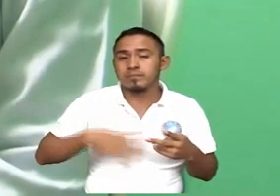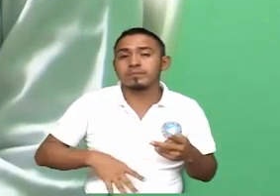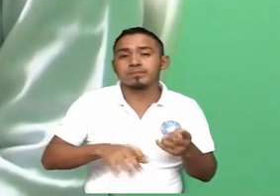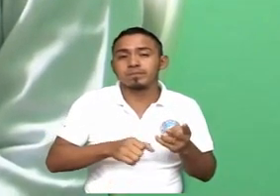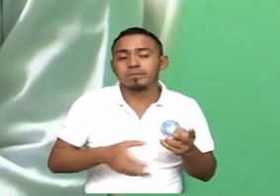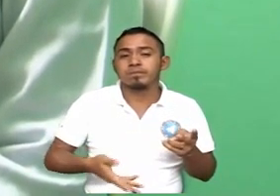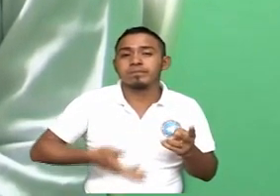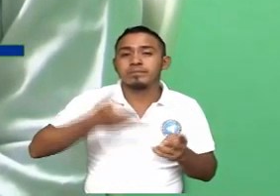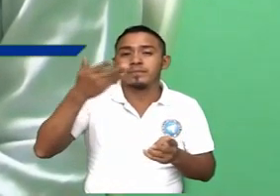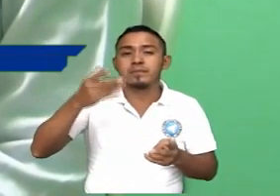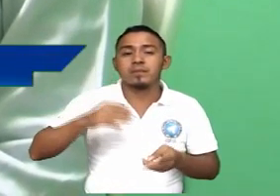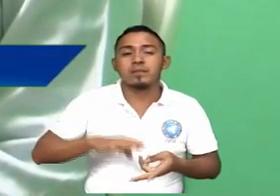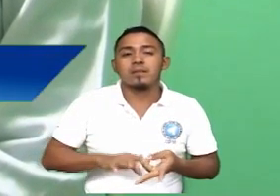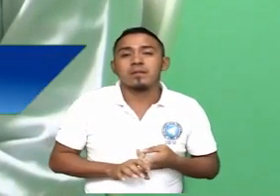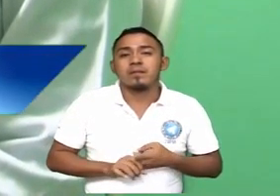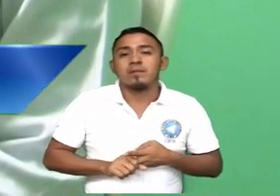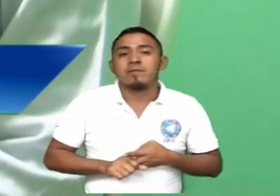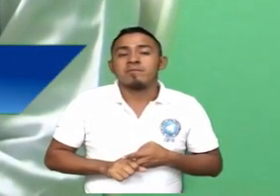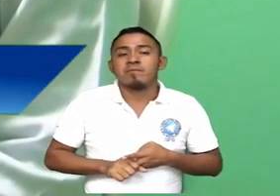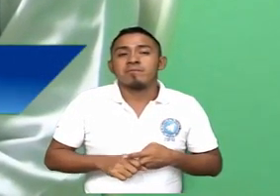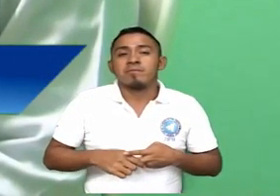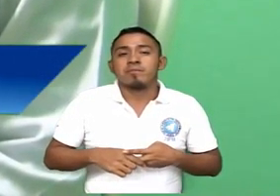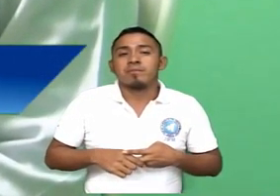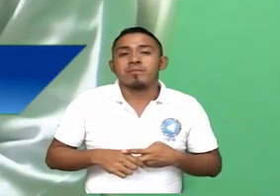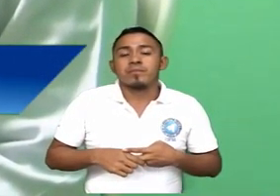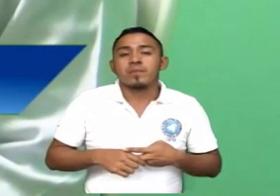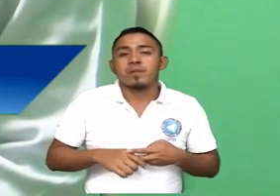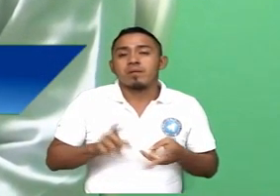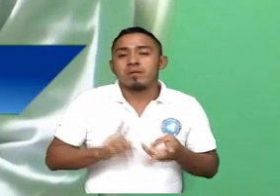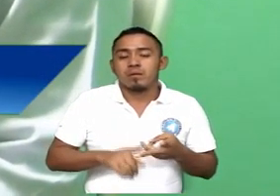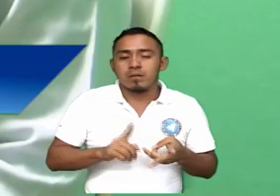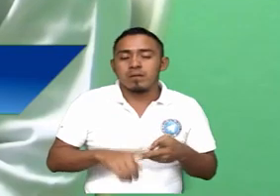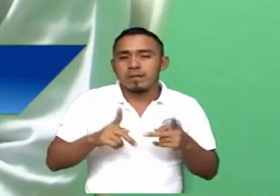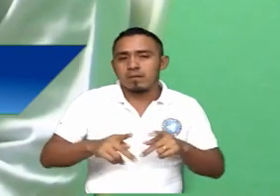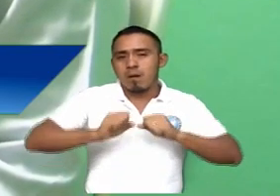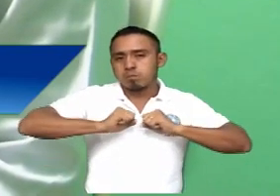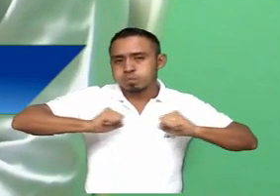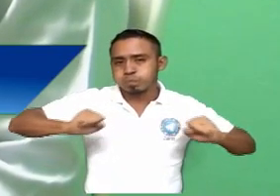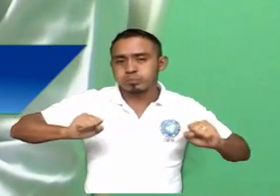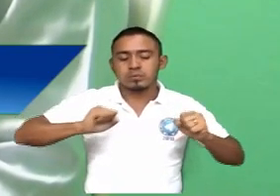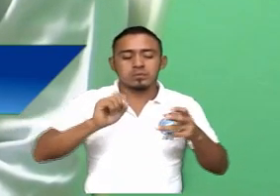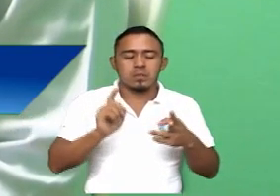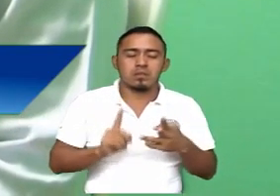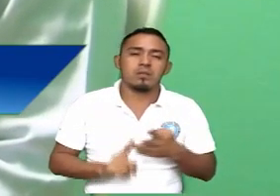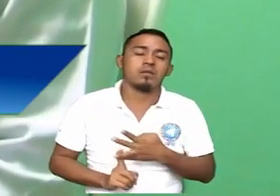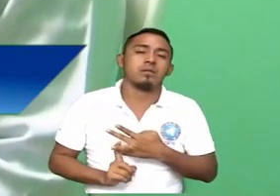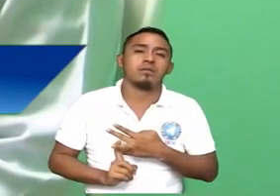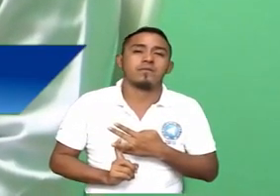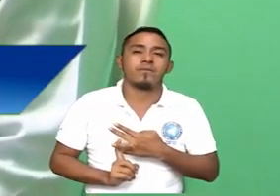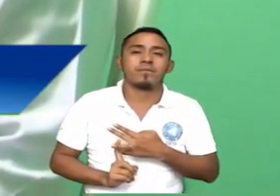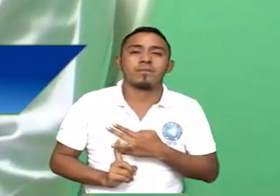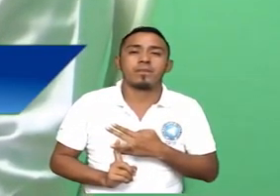aumentada. Estos son pacientes que son obesos o personas que tienen